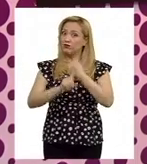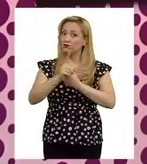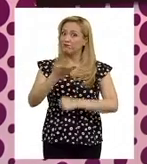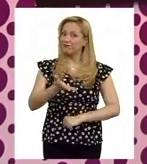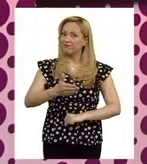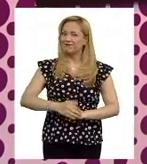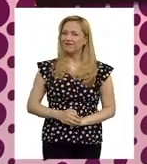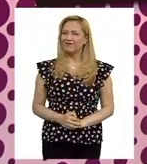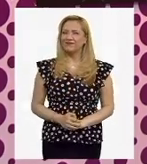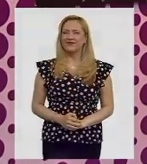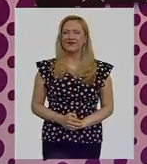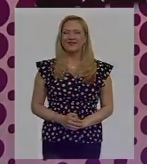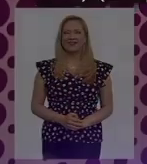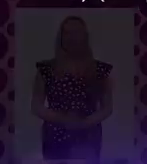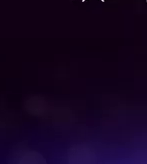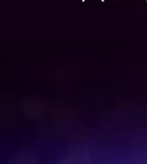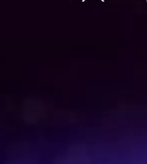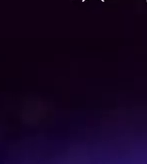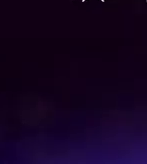situación.